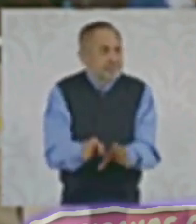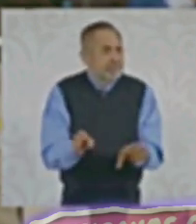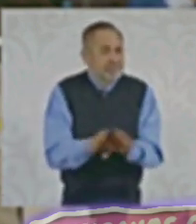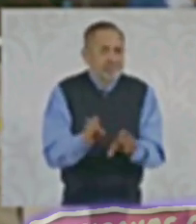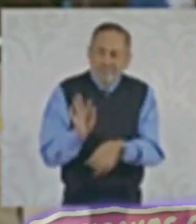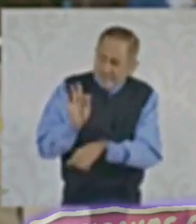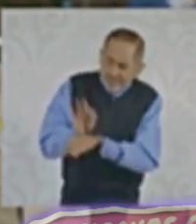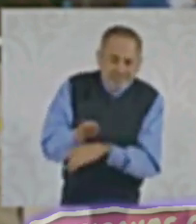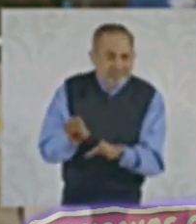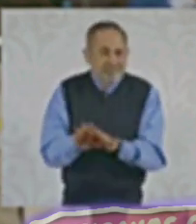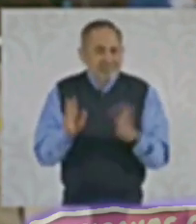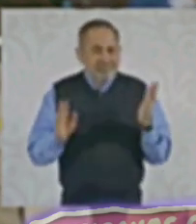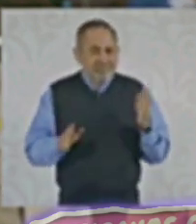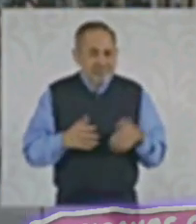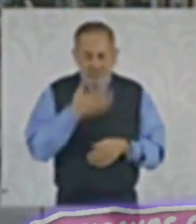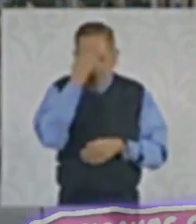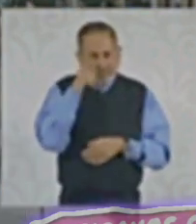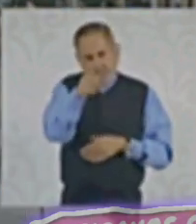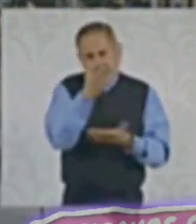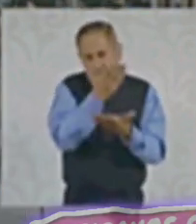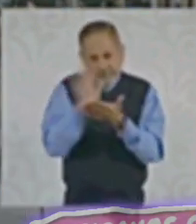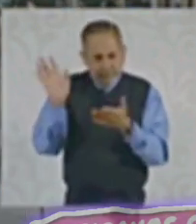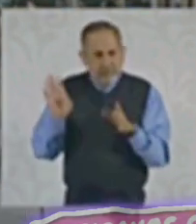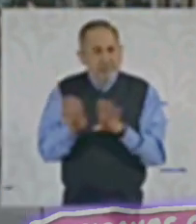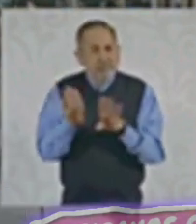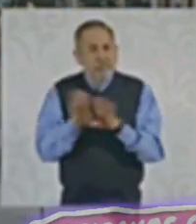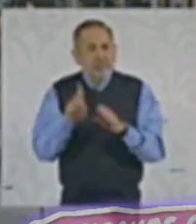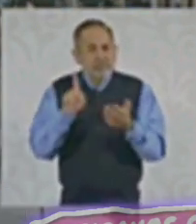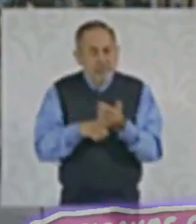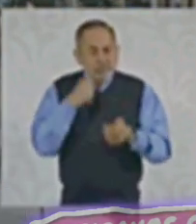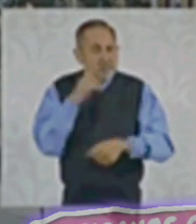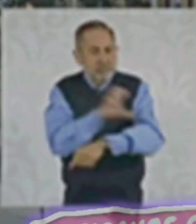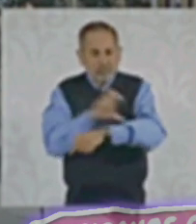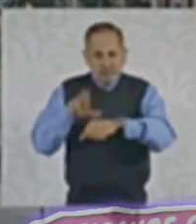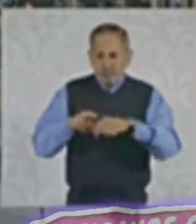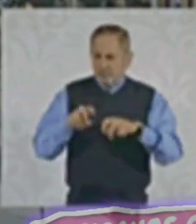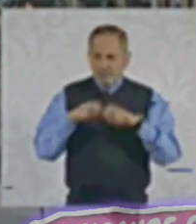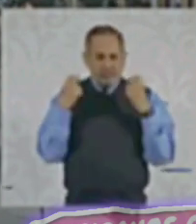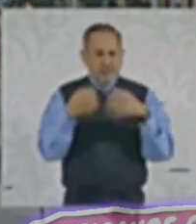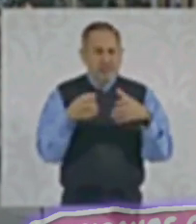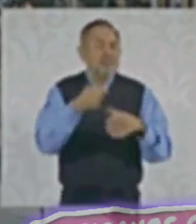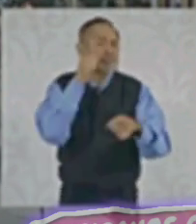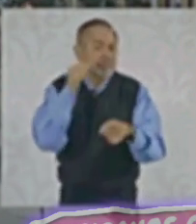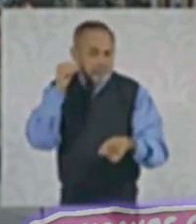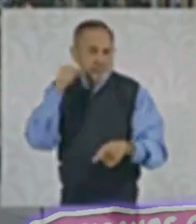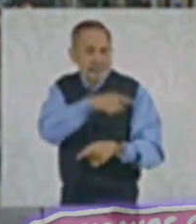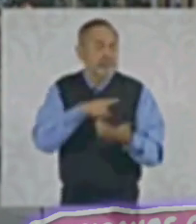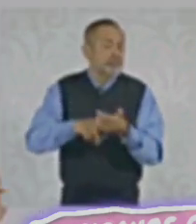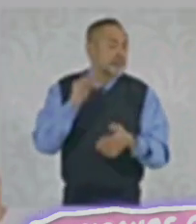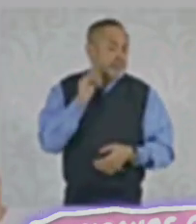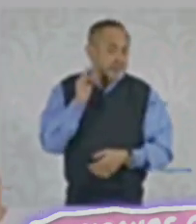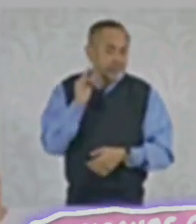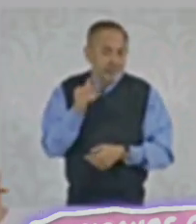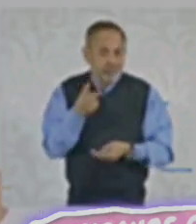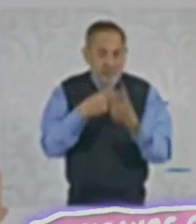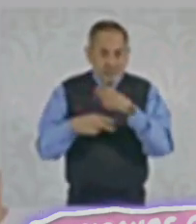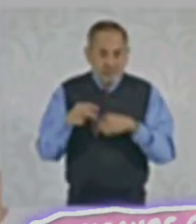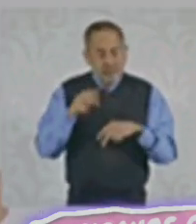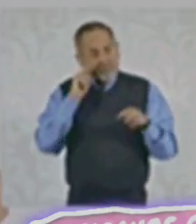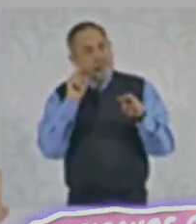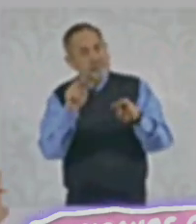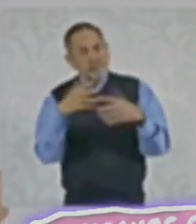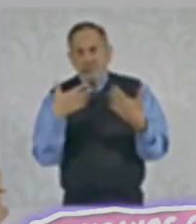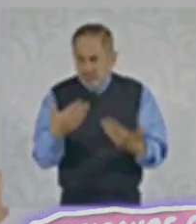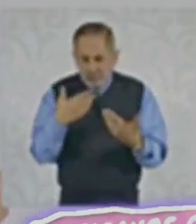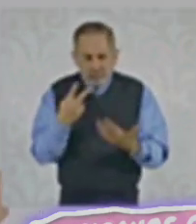que esto es independiente a usted, pero sí vemos la coordinación. Ayer que vimos al fiscal, porque estuvo presente el fiscal en este evento,